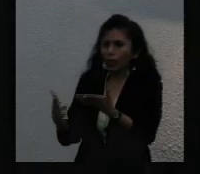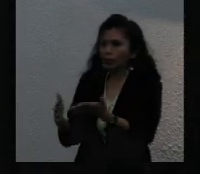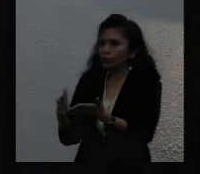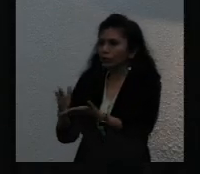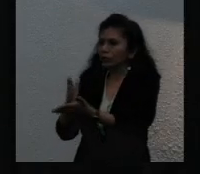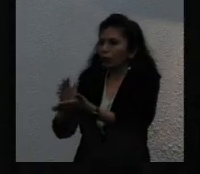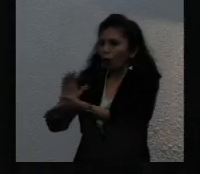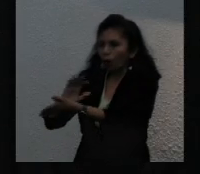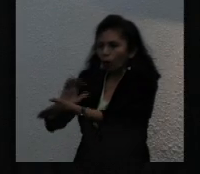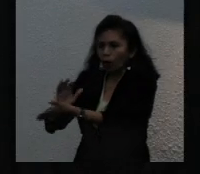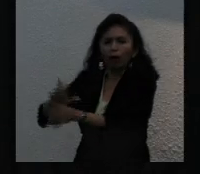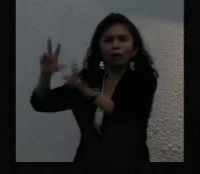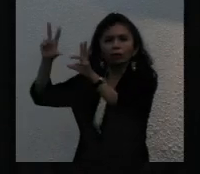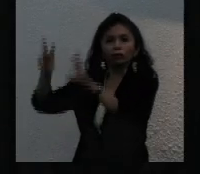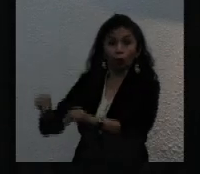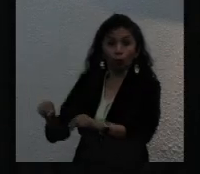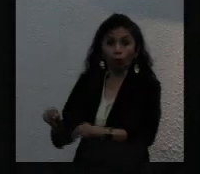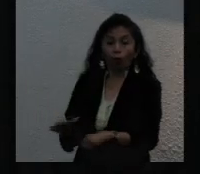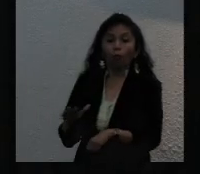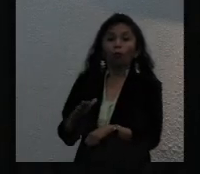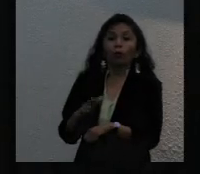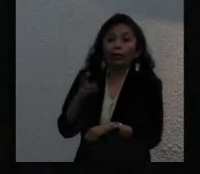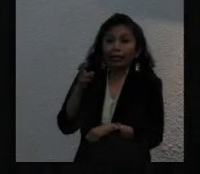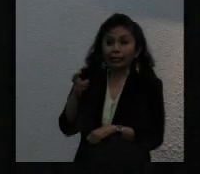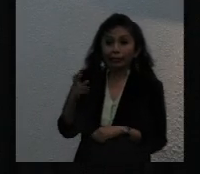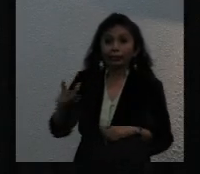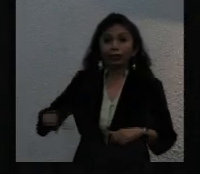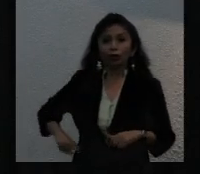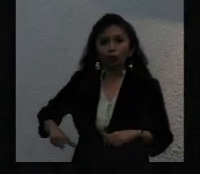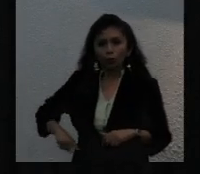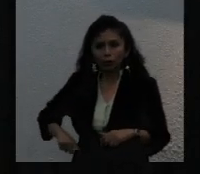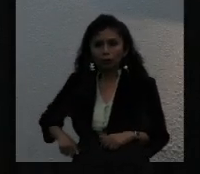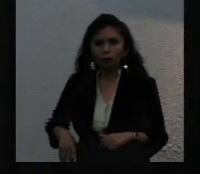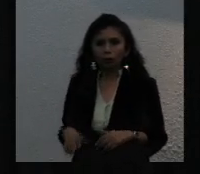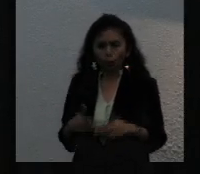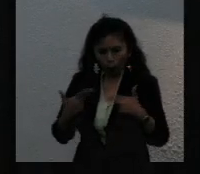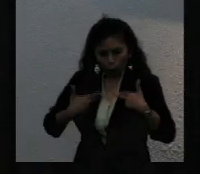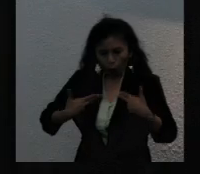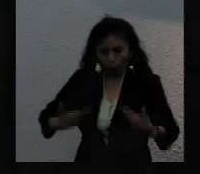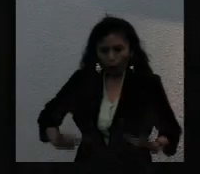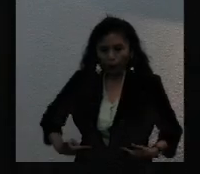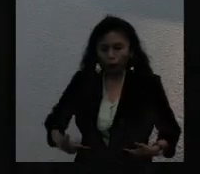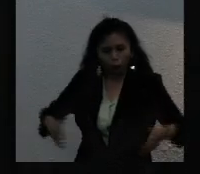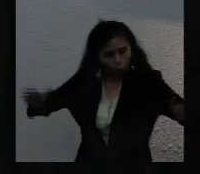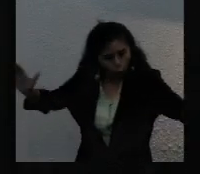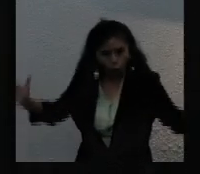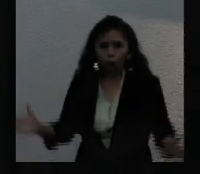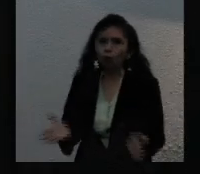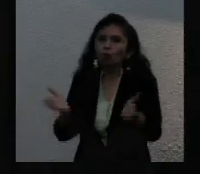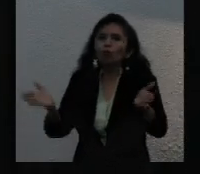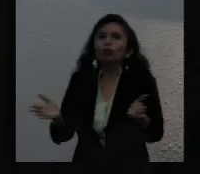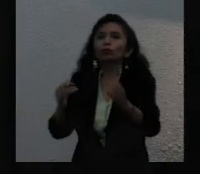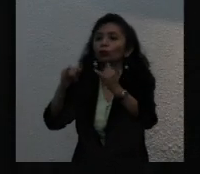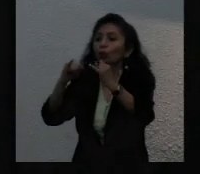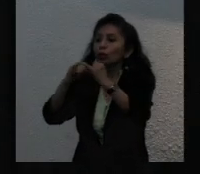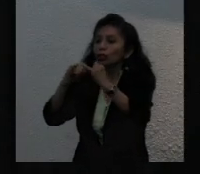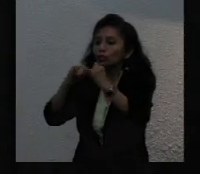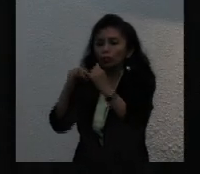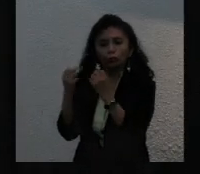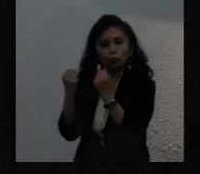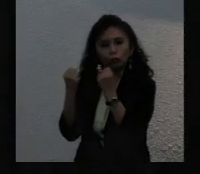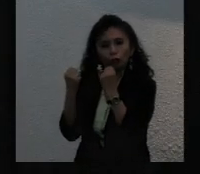que hemos mencionado, porque este gobierno humanista piensa en ellos, e impulsa instituciones fuertes,